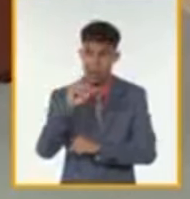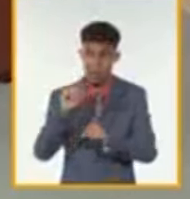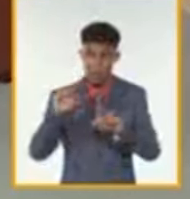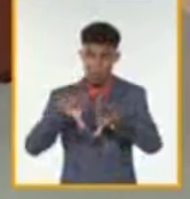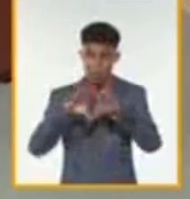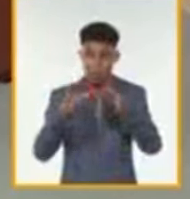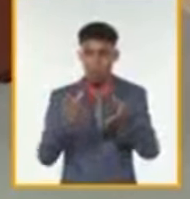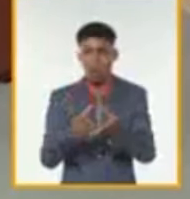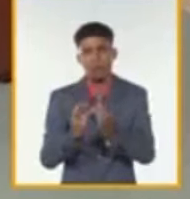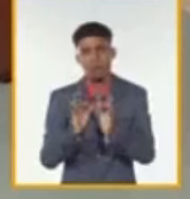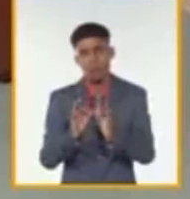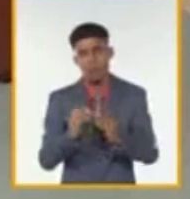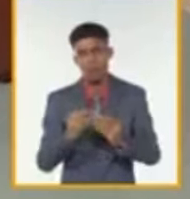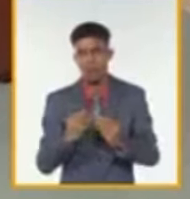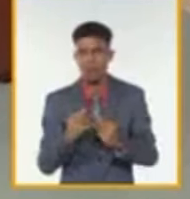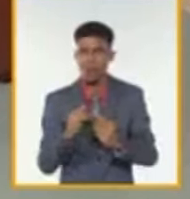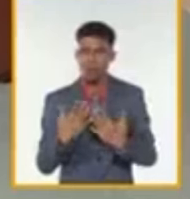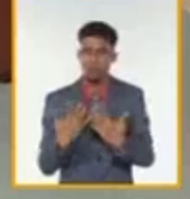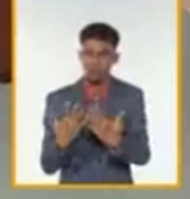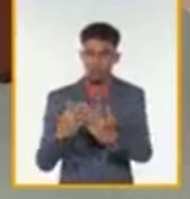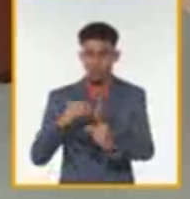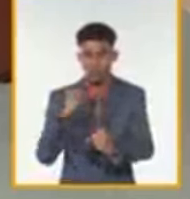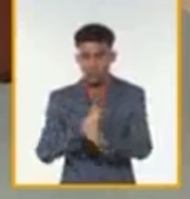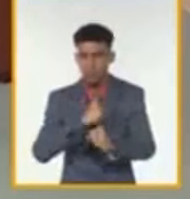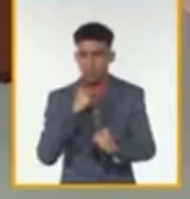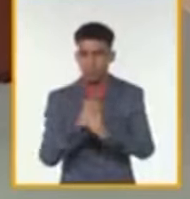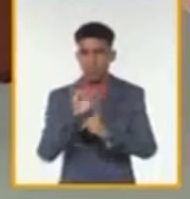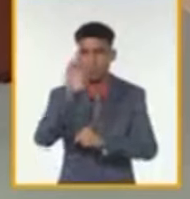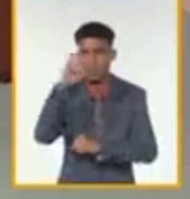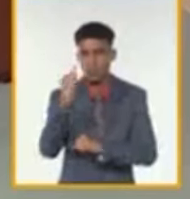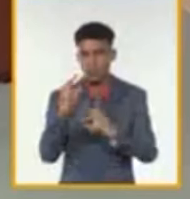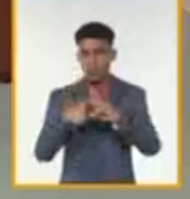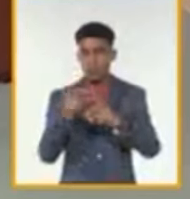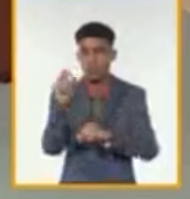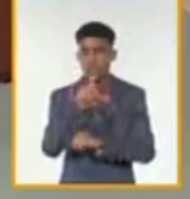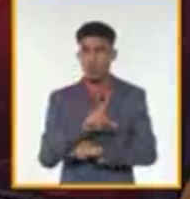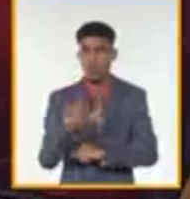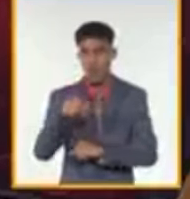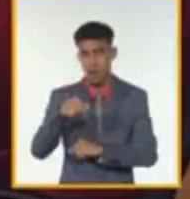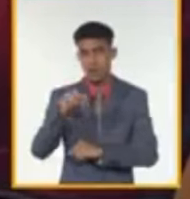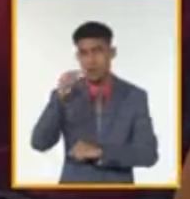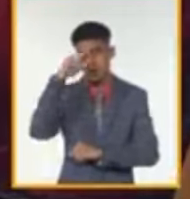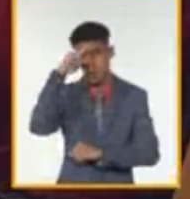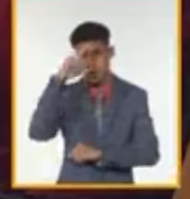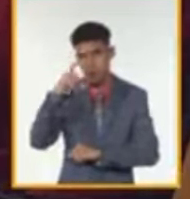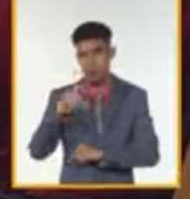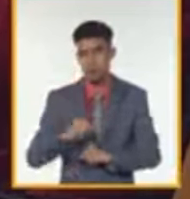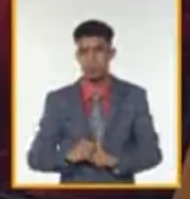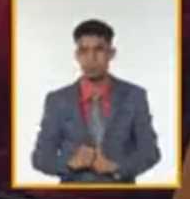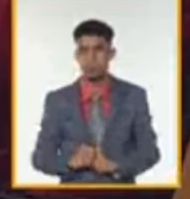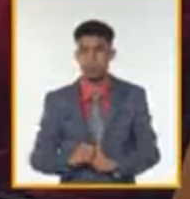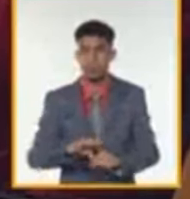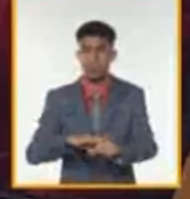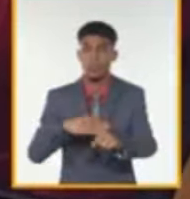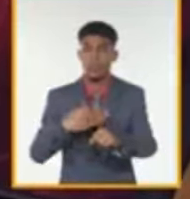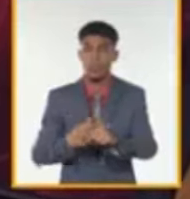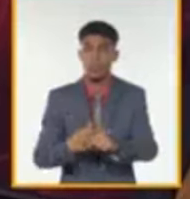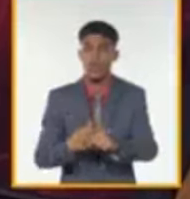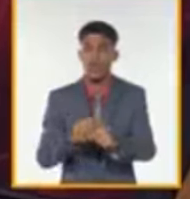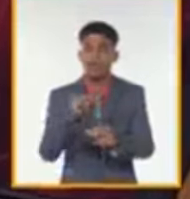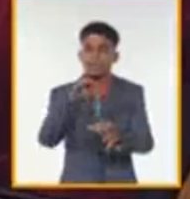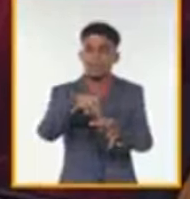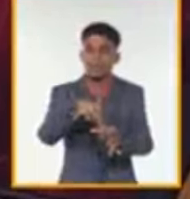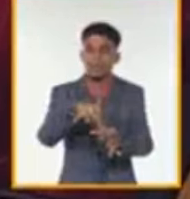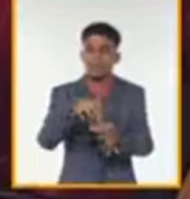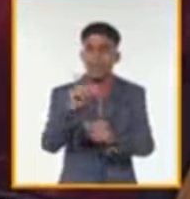han se han entregado por por la ciudad en el tema económico social acá en en Santa Clara posteriormente estaríamos sembrando el Tamarindo 335